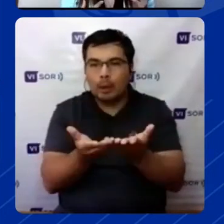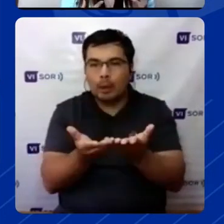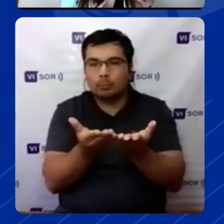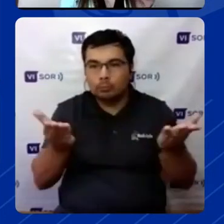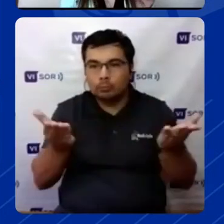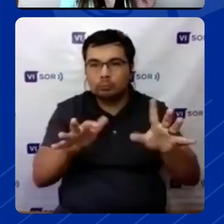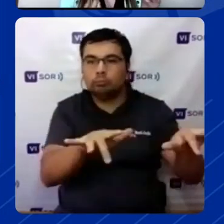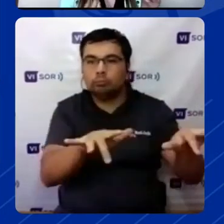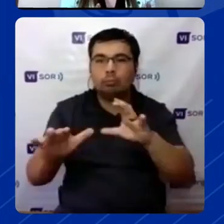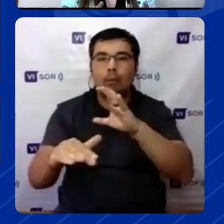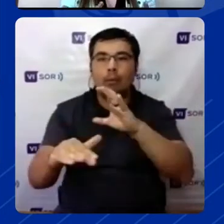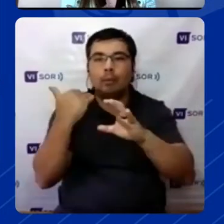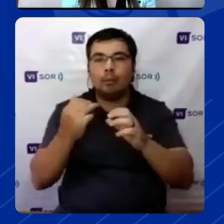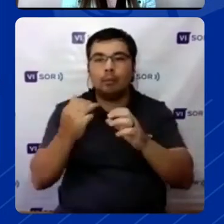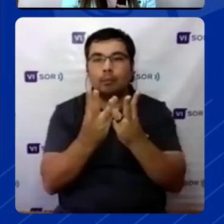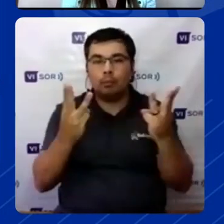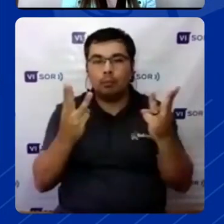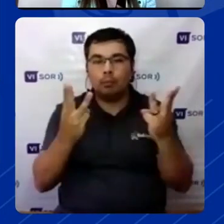mail